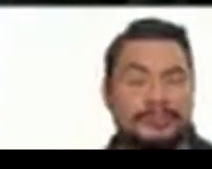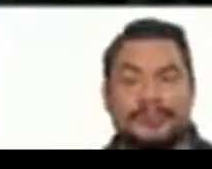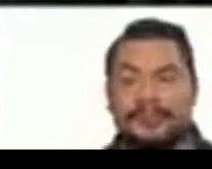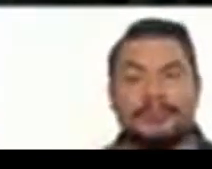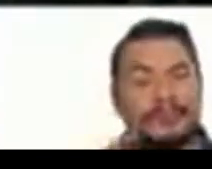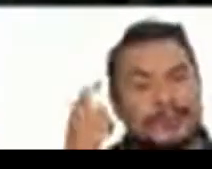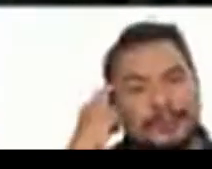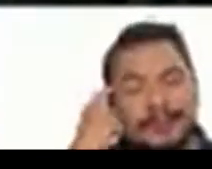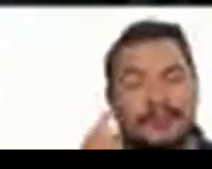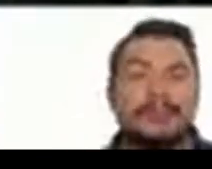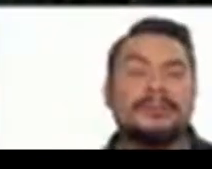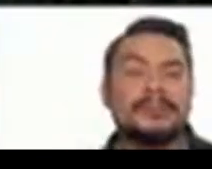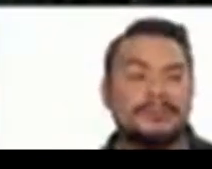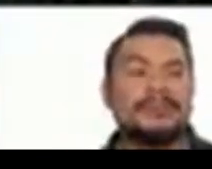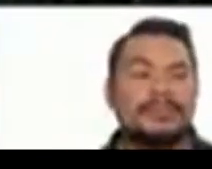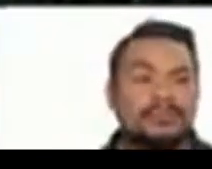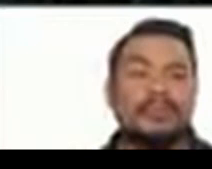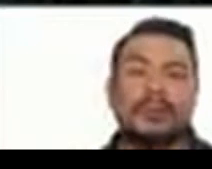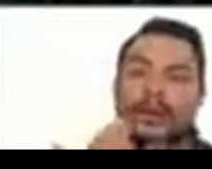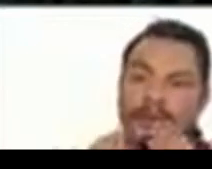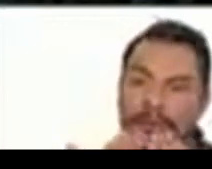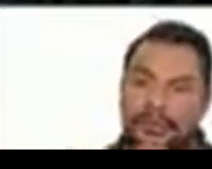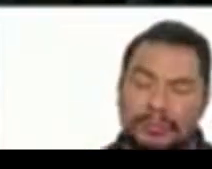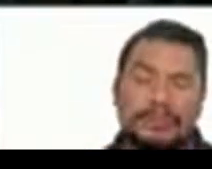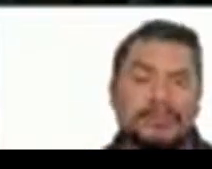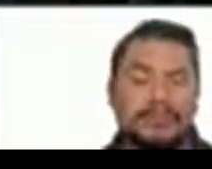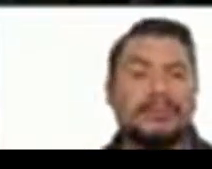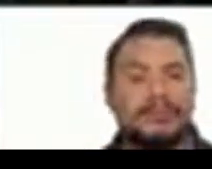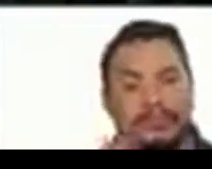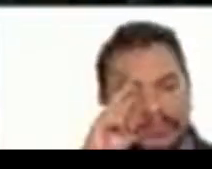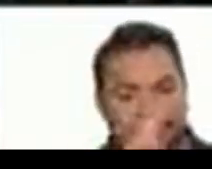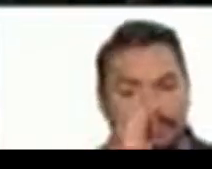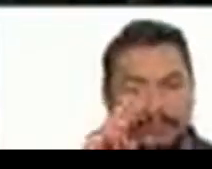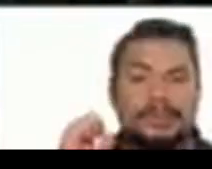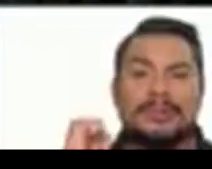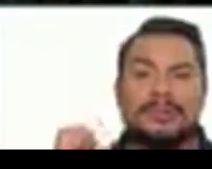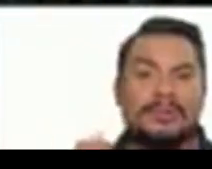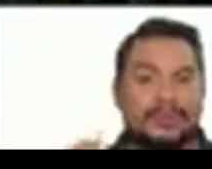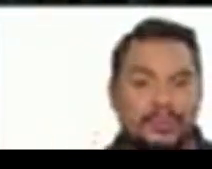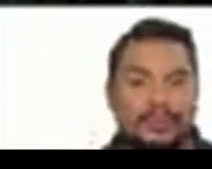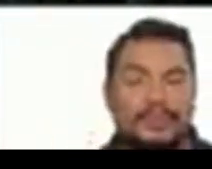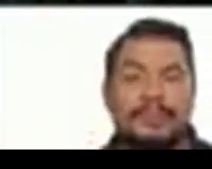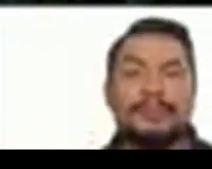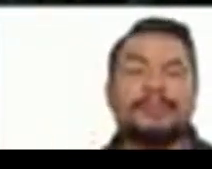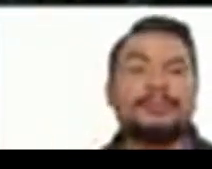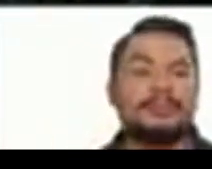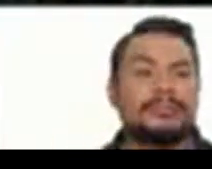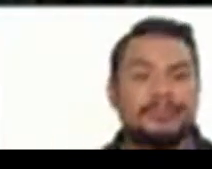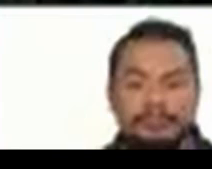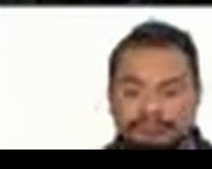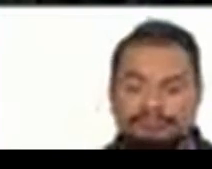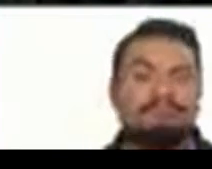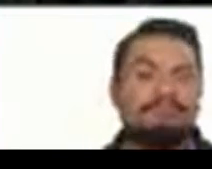pensando en un renovado diálogo, el respeto a los derechos humanos, el